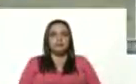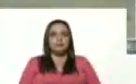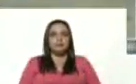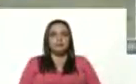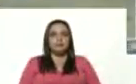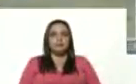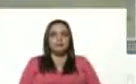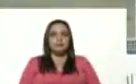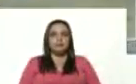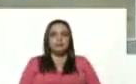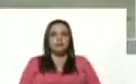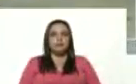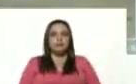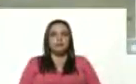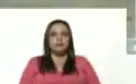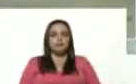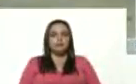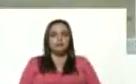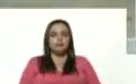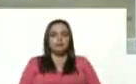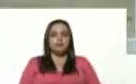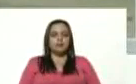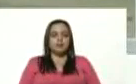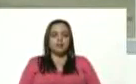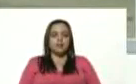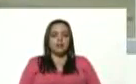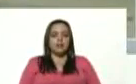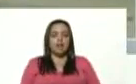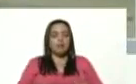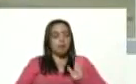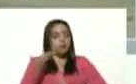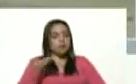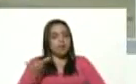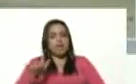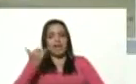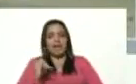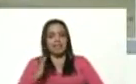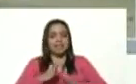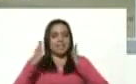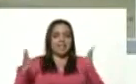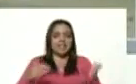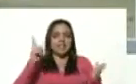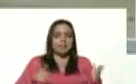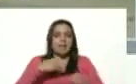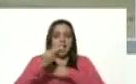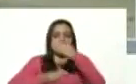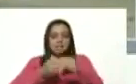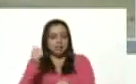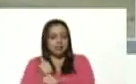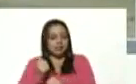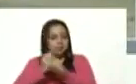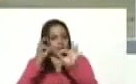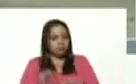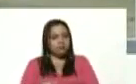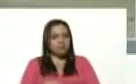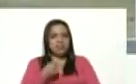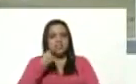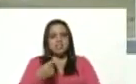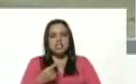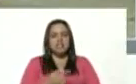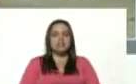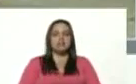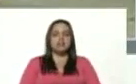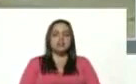Y está en ser grandes y en ser útiles, como dice Keila, de nuestro libertador Simón